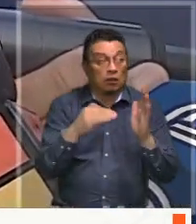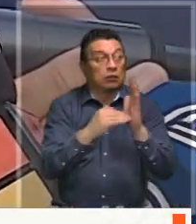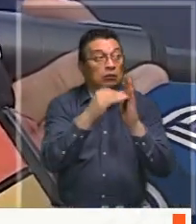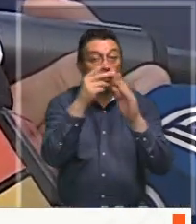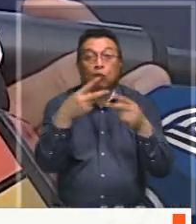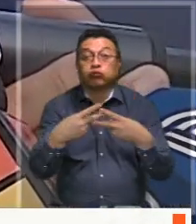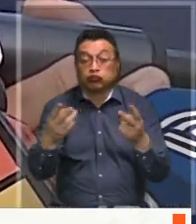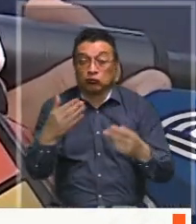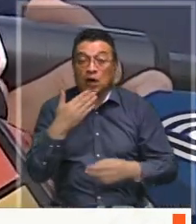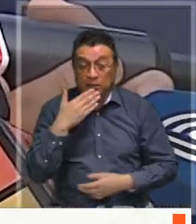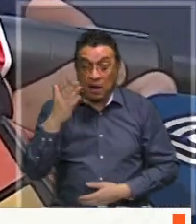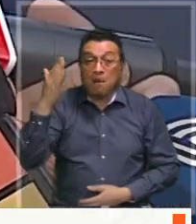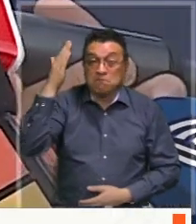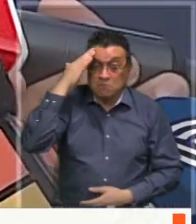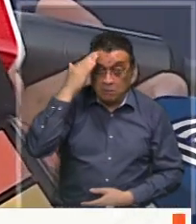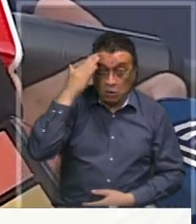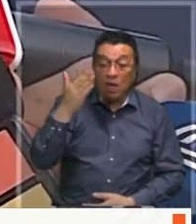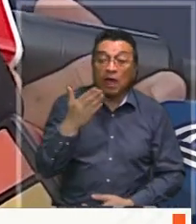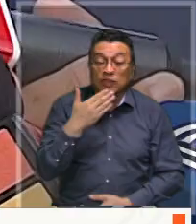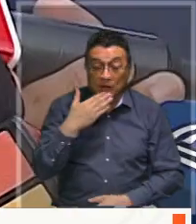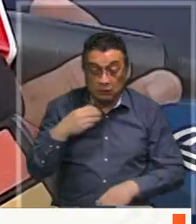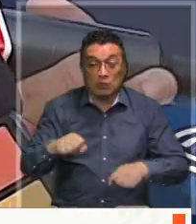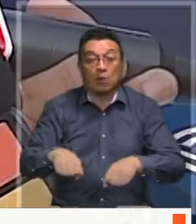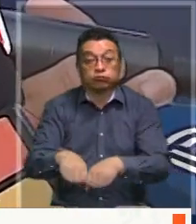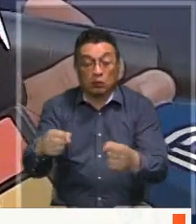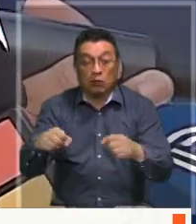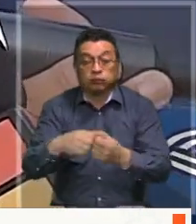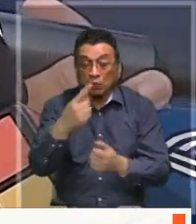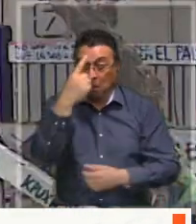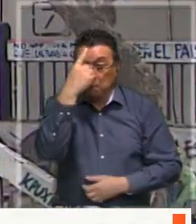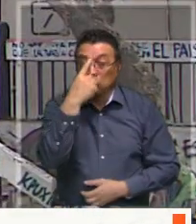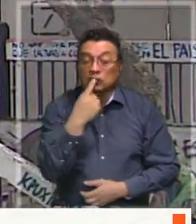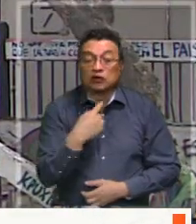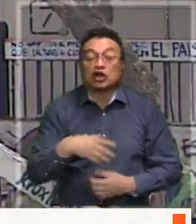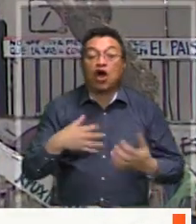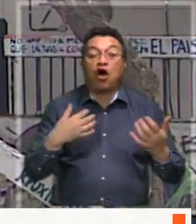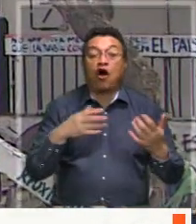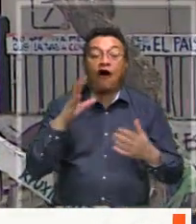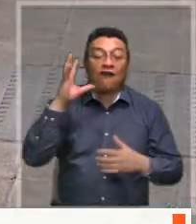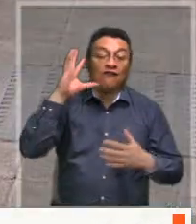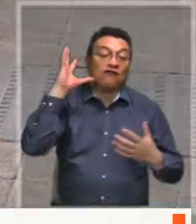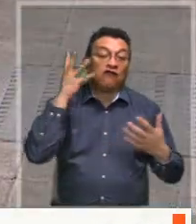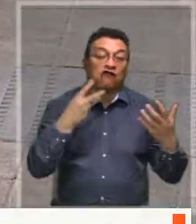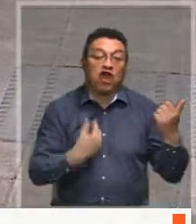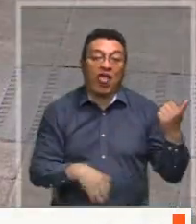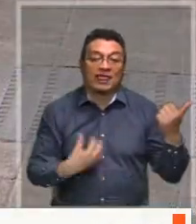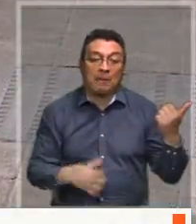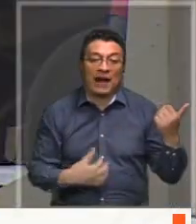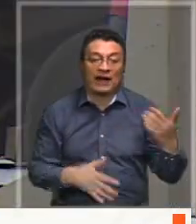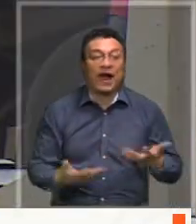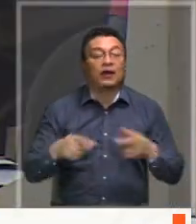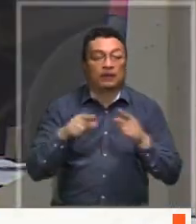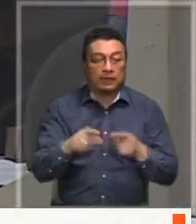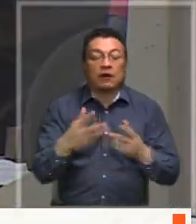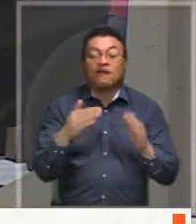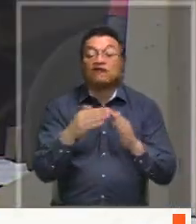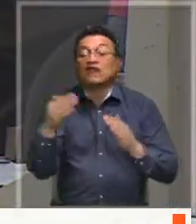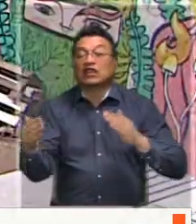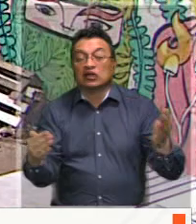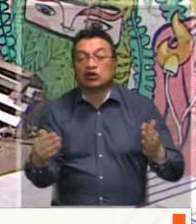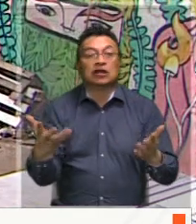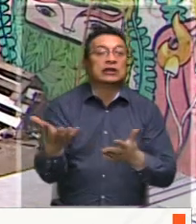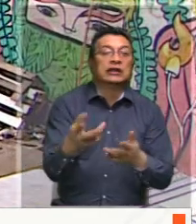públicos, la memoria también es que hayan destruido el Museo Violeta Parra. ¿Y qué dicen los vecinos y locatarios? ¿Qué